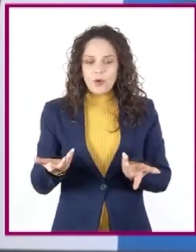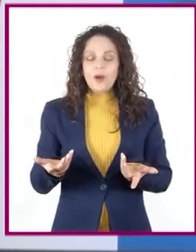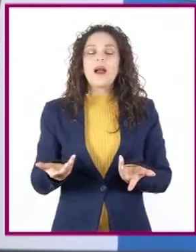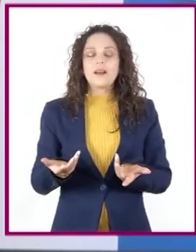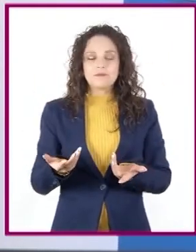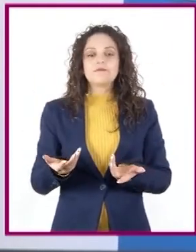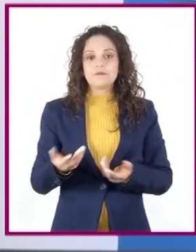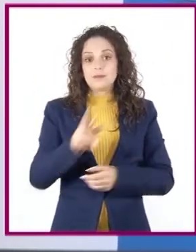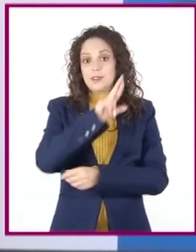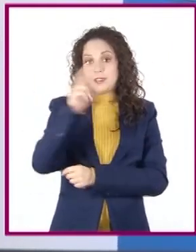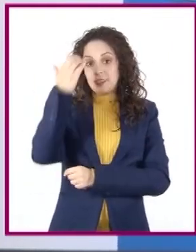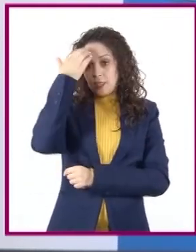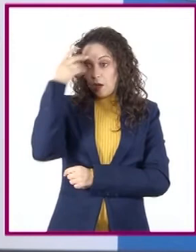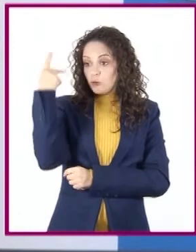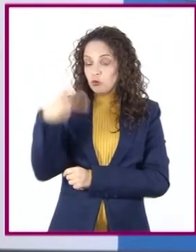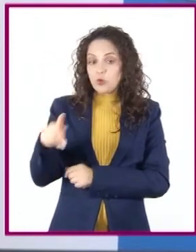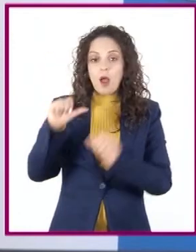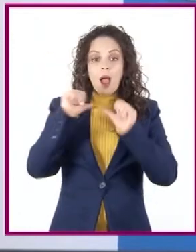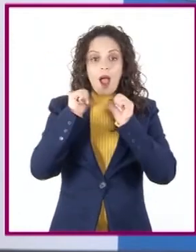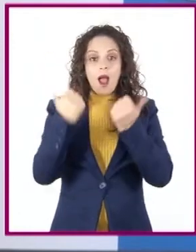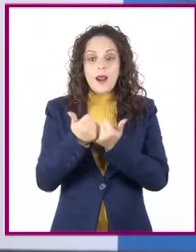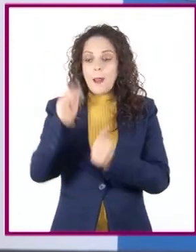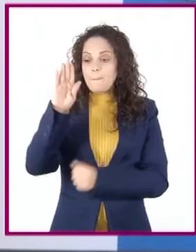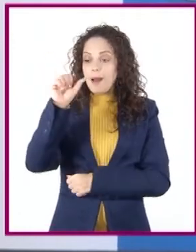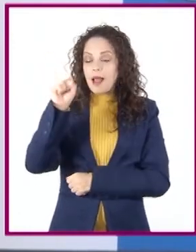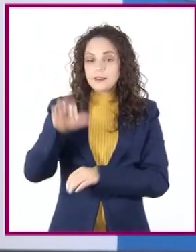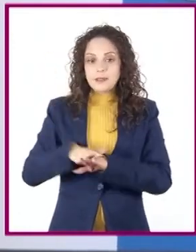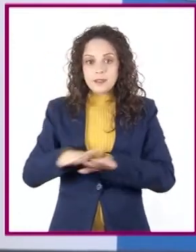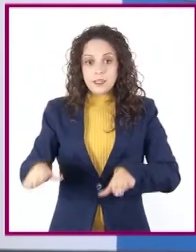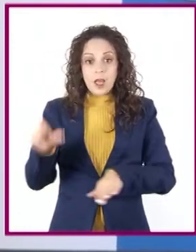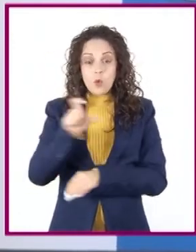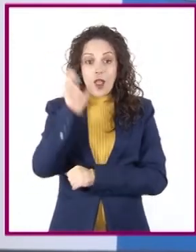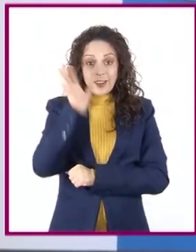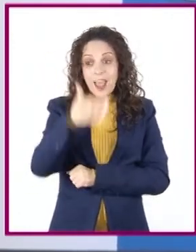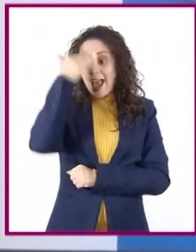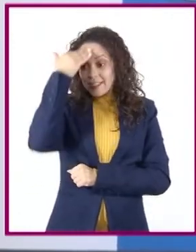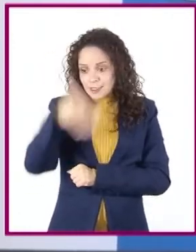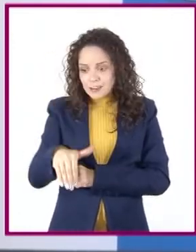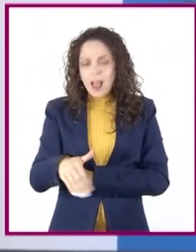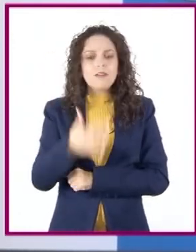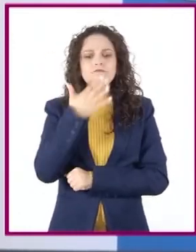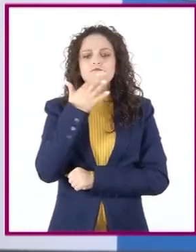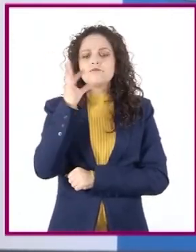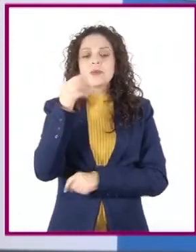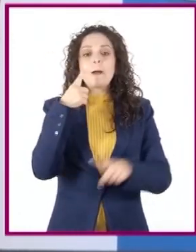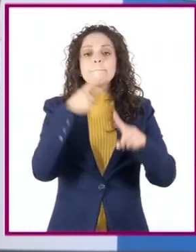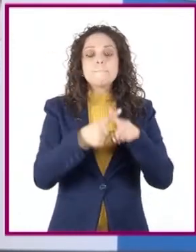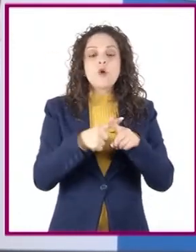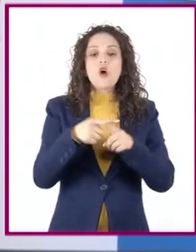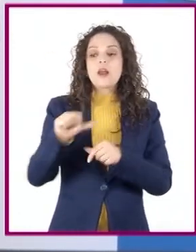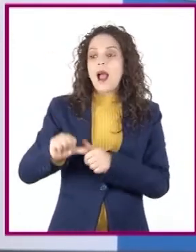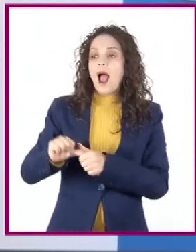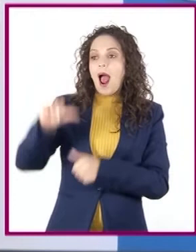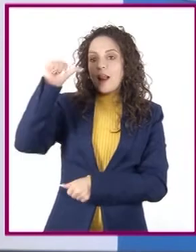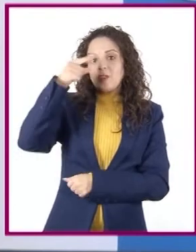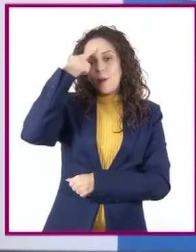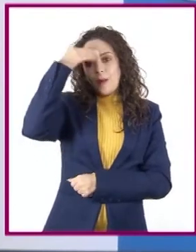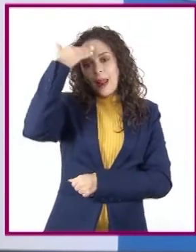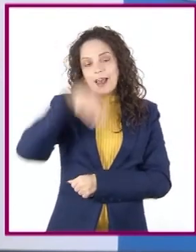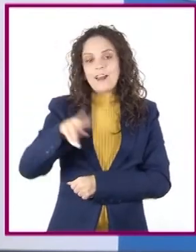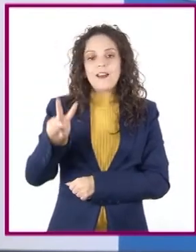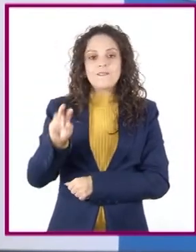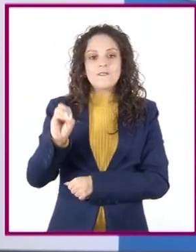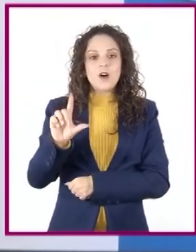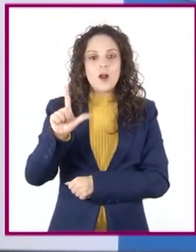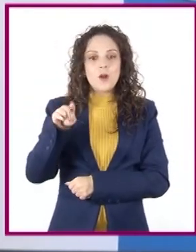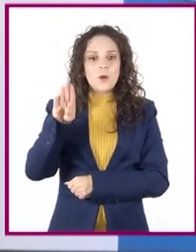de su base. Una vez que la conocemos, solo tenemos que multiplicar por la altura del prisma para conocer su volumen.